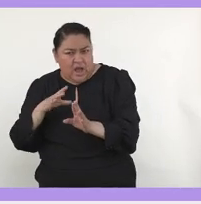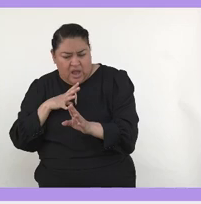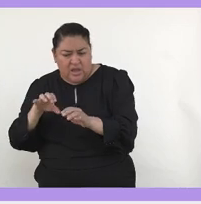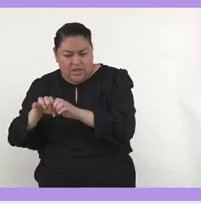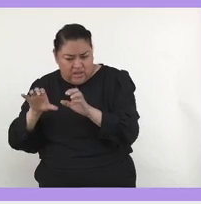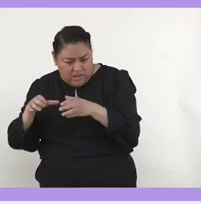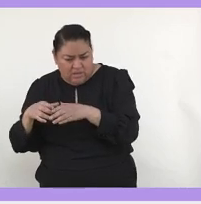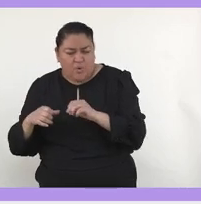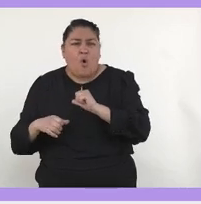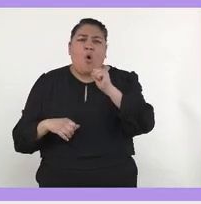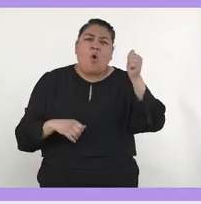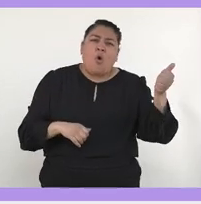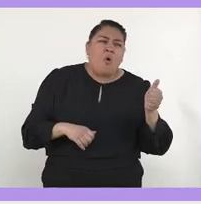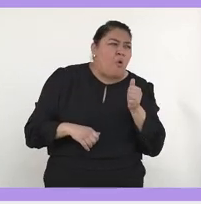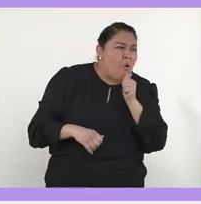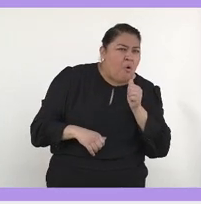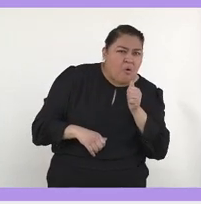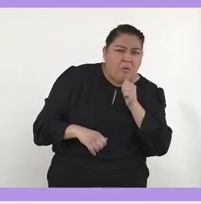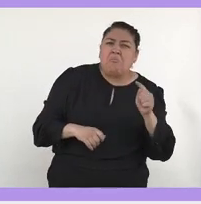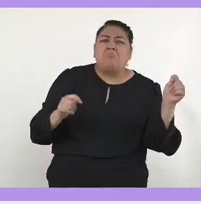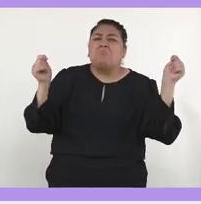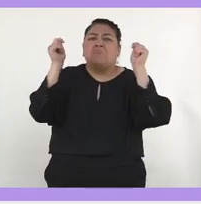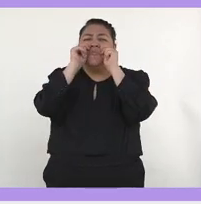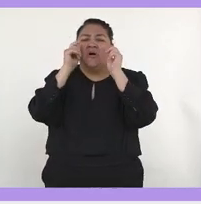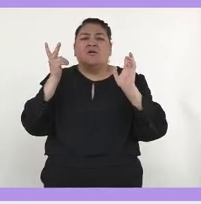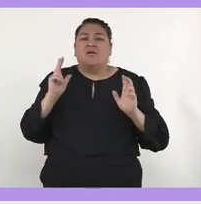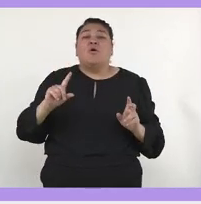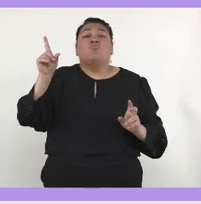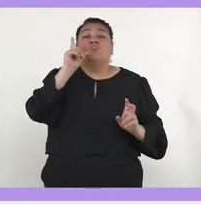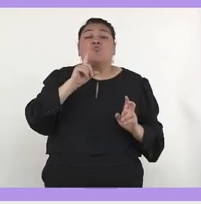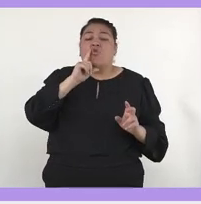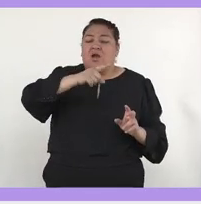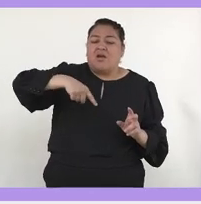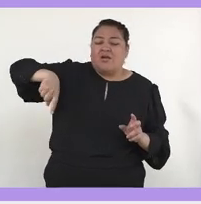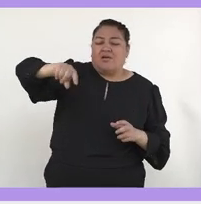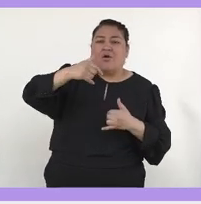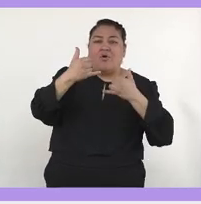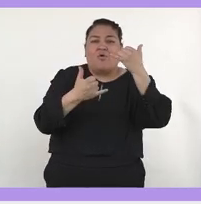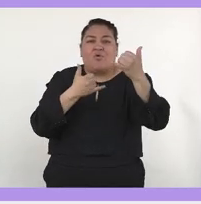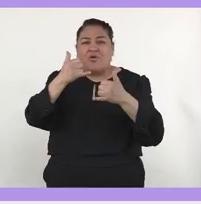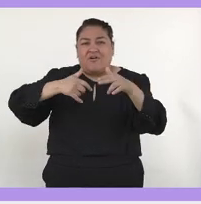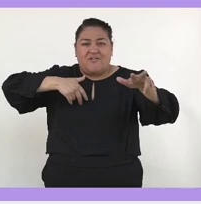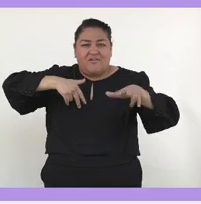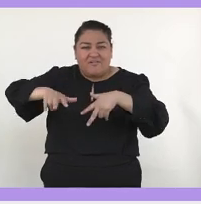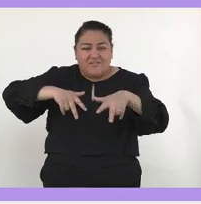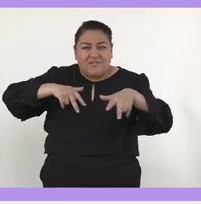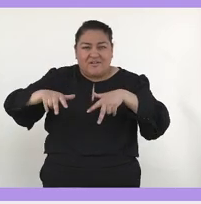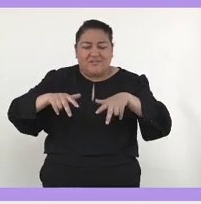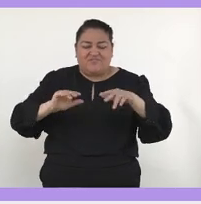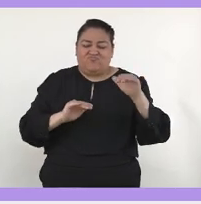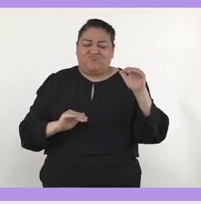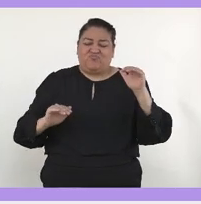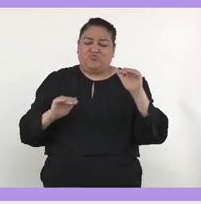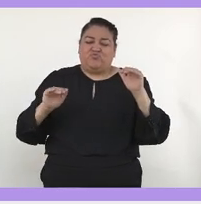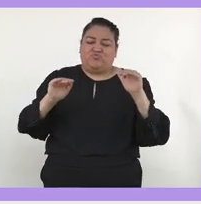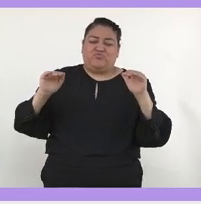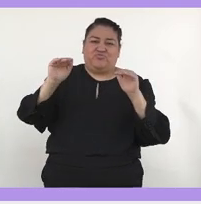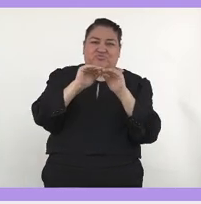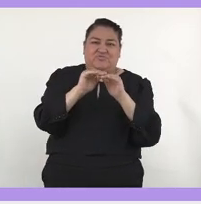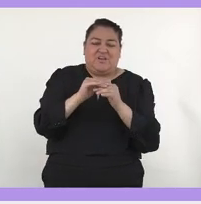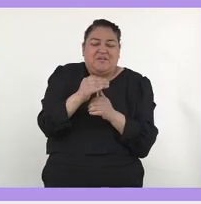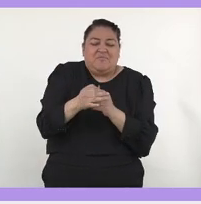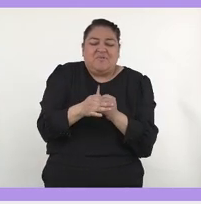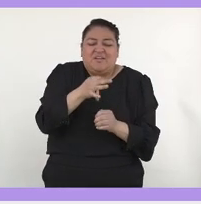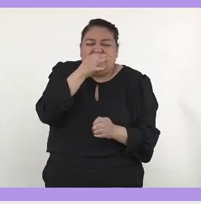todo todo el mundo acaba reconociendo el valor del fútbol femenil y en México espero que sea muy muy pronto